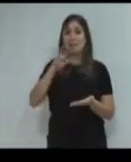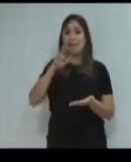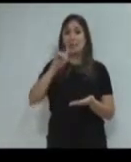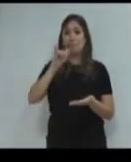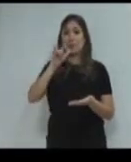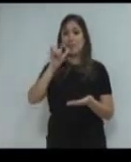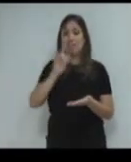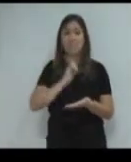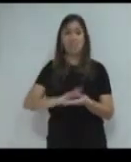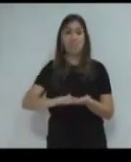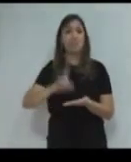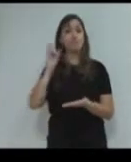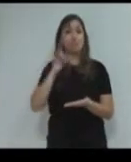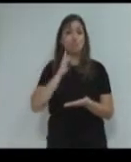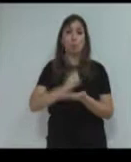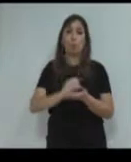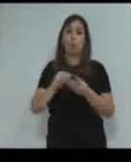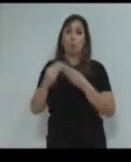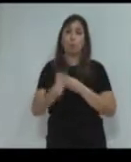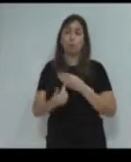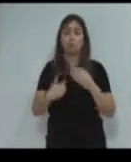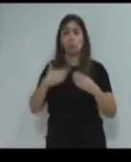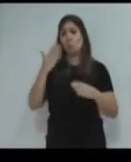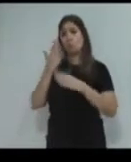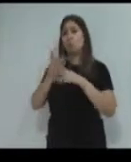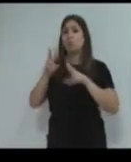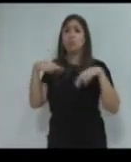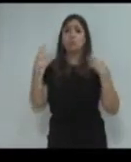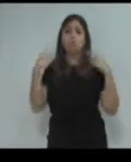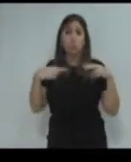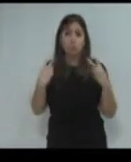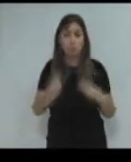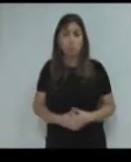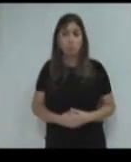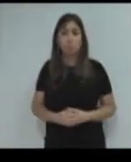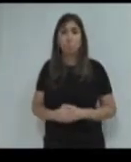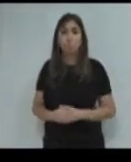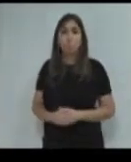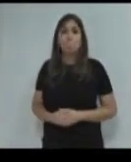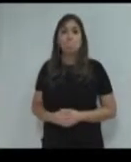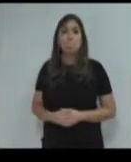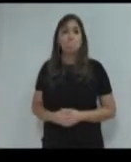documentación. Yo voy a un restaurante,